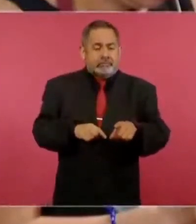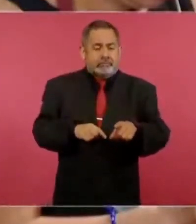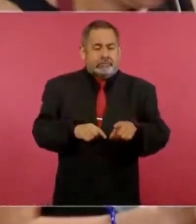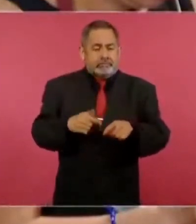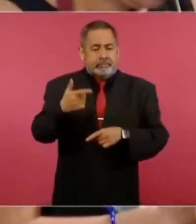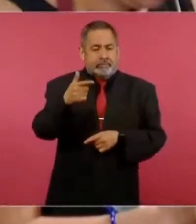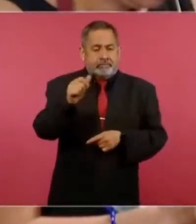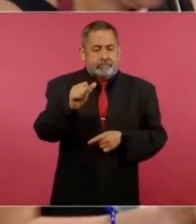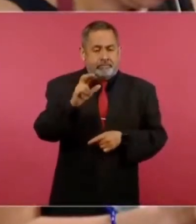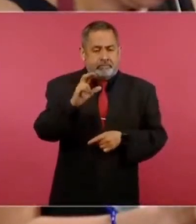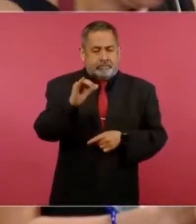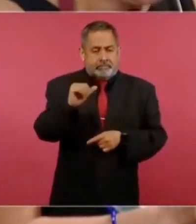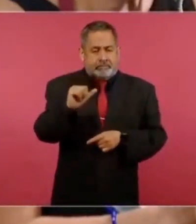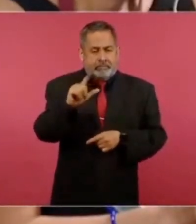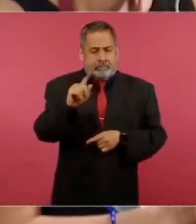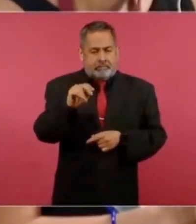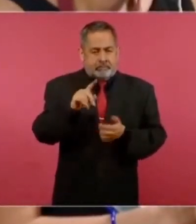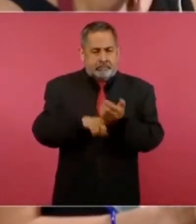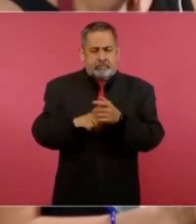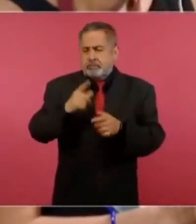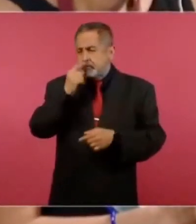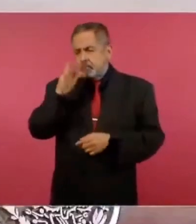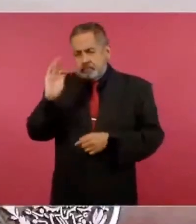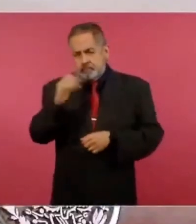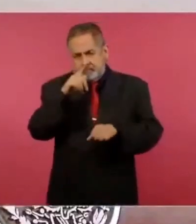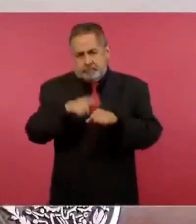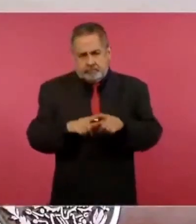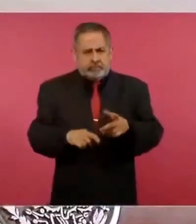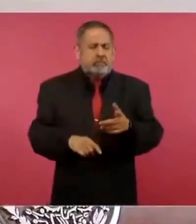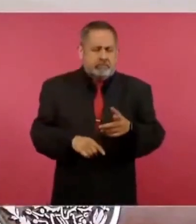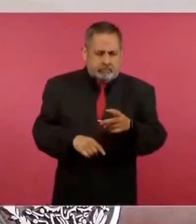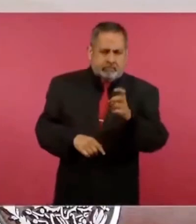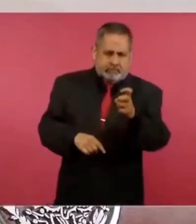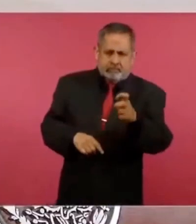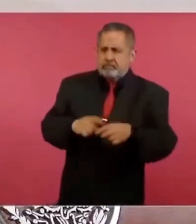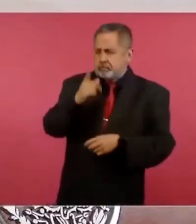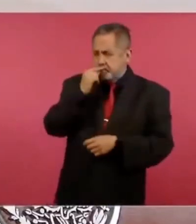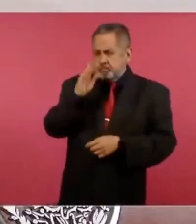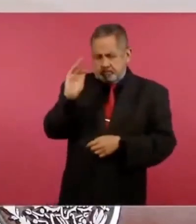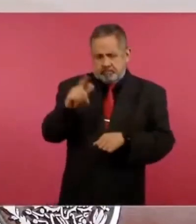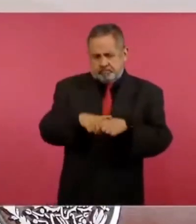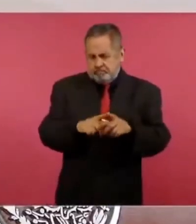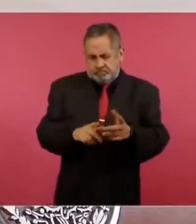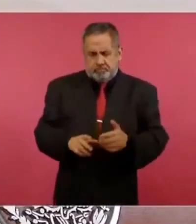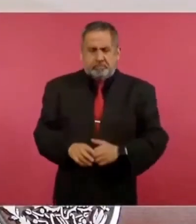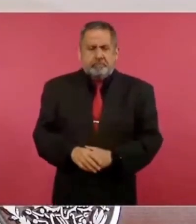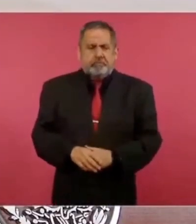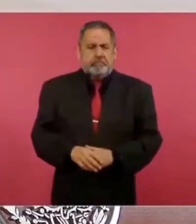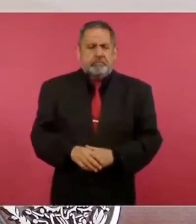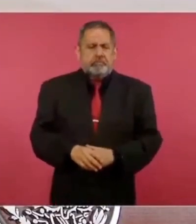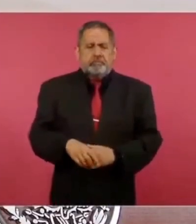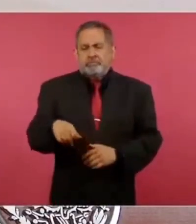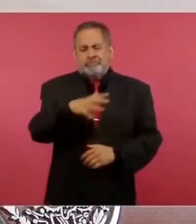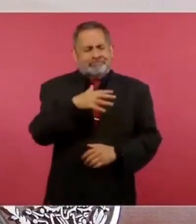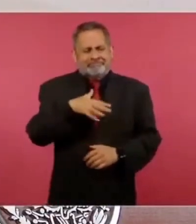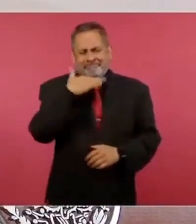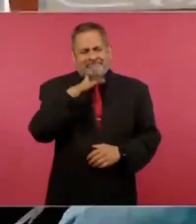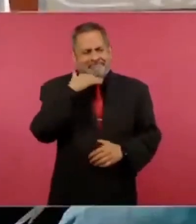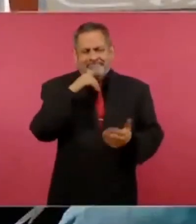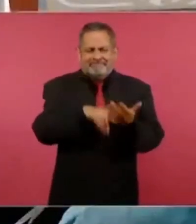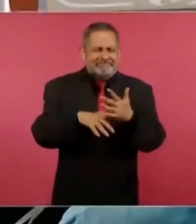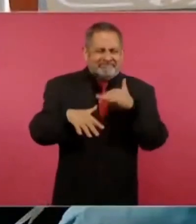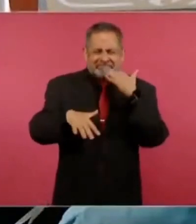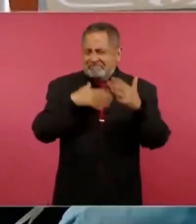García Luna, La Policía Federal. la Policía Federal, que se echó a perder, se